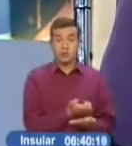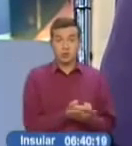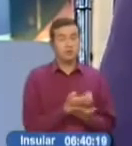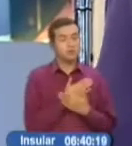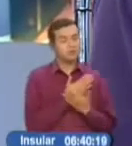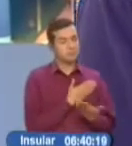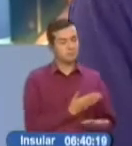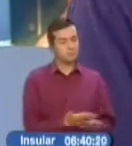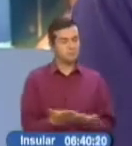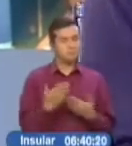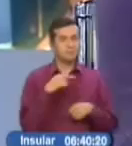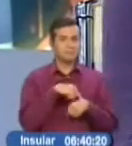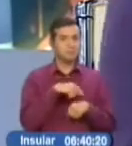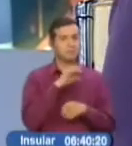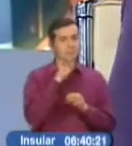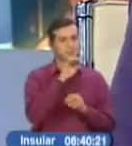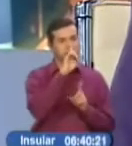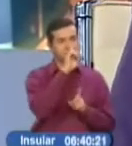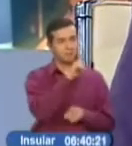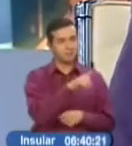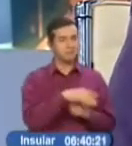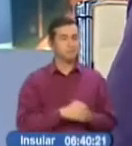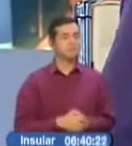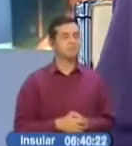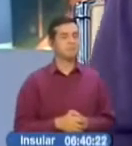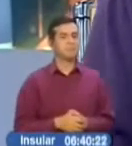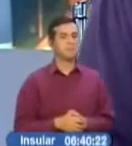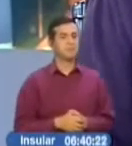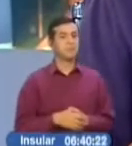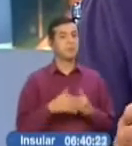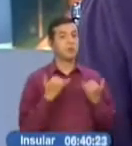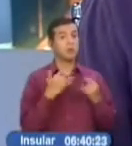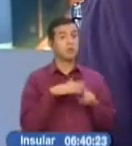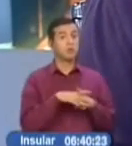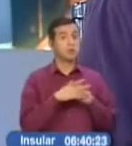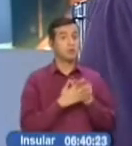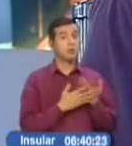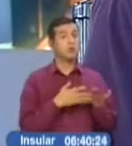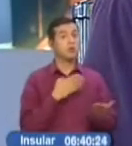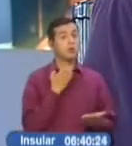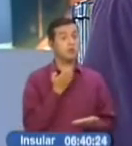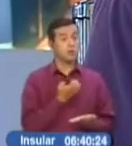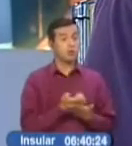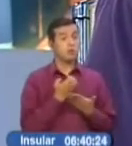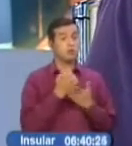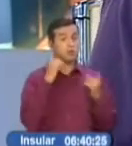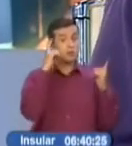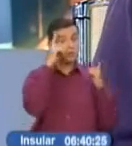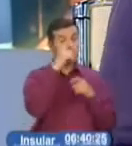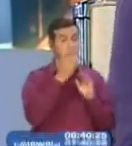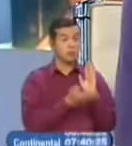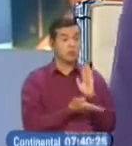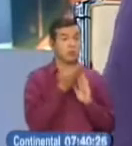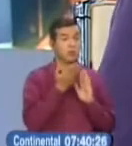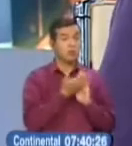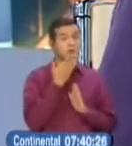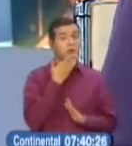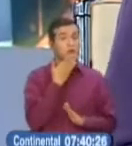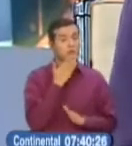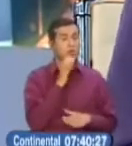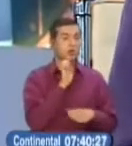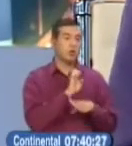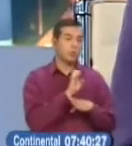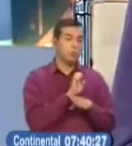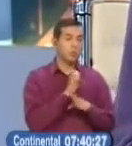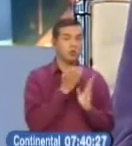doy la bienvenida y por efecto de tiempo voy directamente al punto. Es una coyuntura económica bastante complicada y un crecimiento, en el caso ecuatoriano,